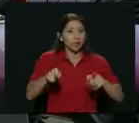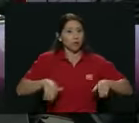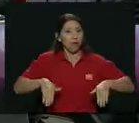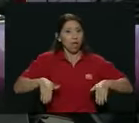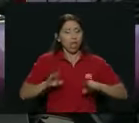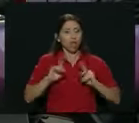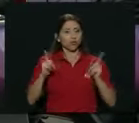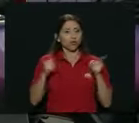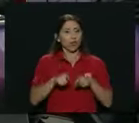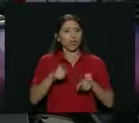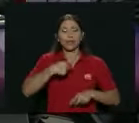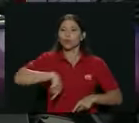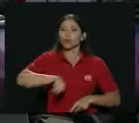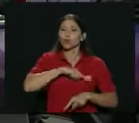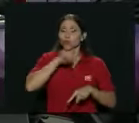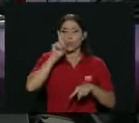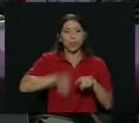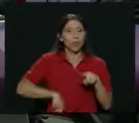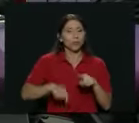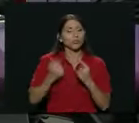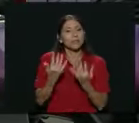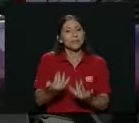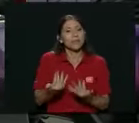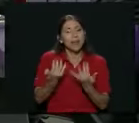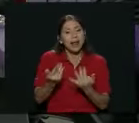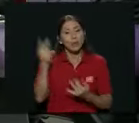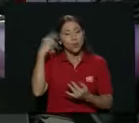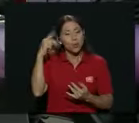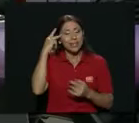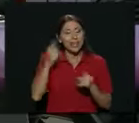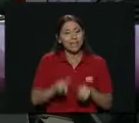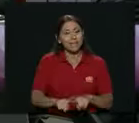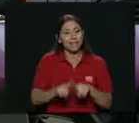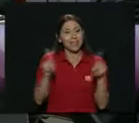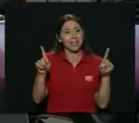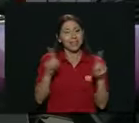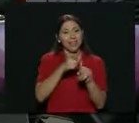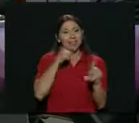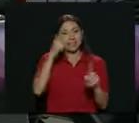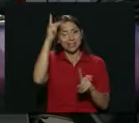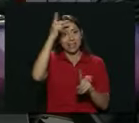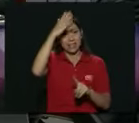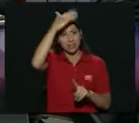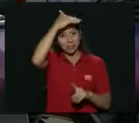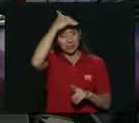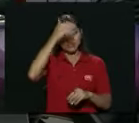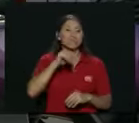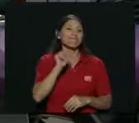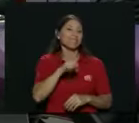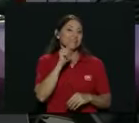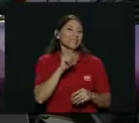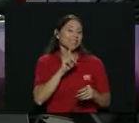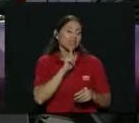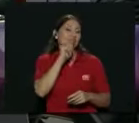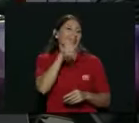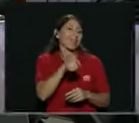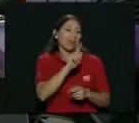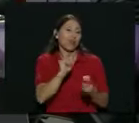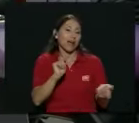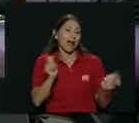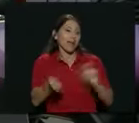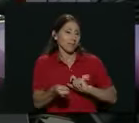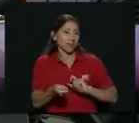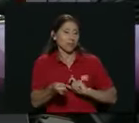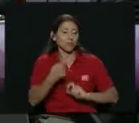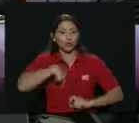tanto eso no suceda, no podemos esperar una política diferente de parte del presidente Trump. Sí, es una realidad que no se va a revertir y